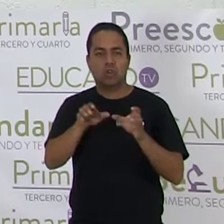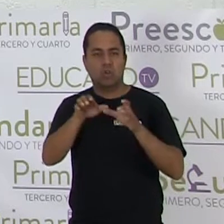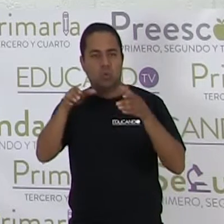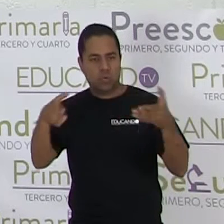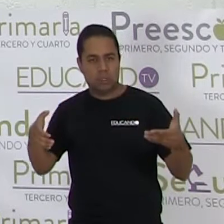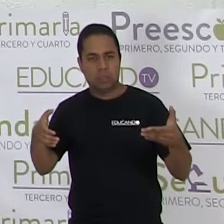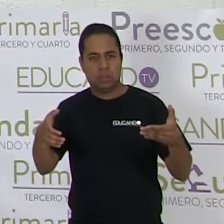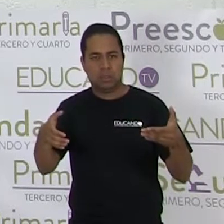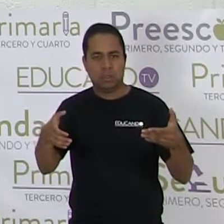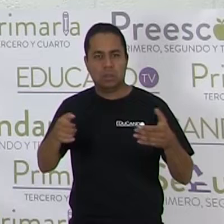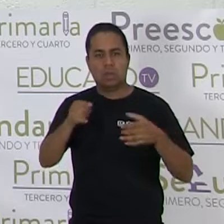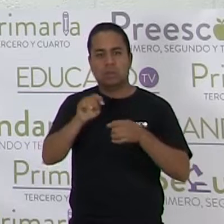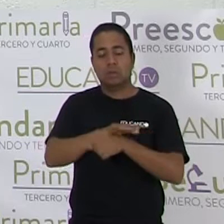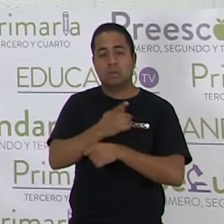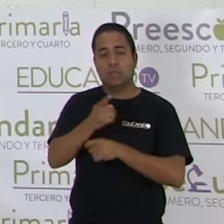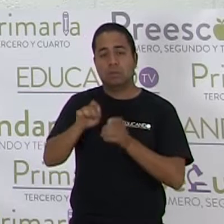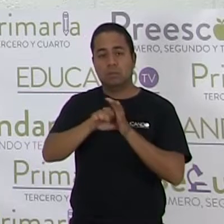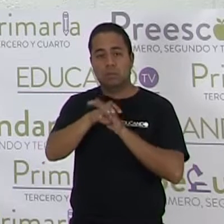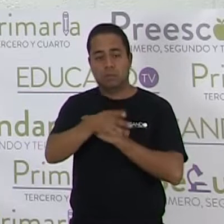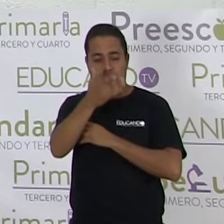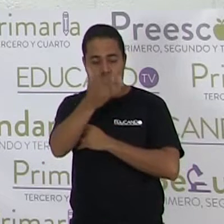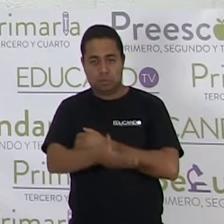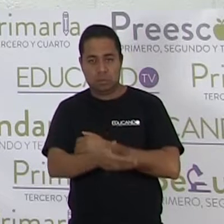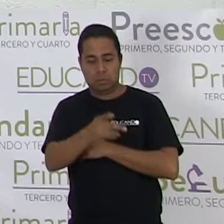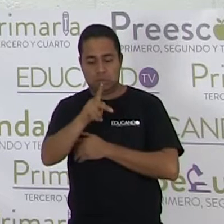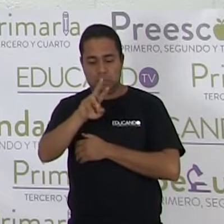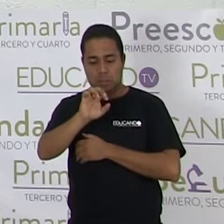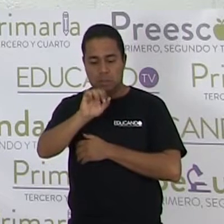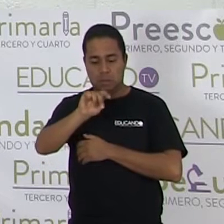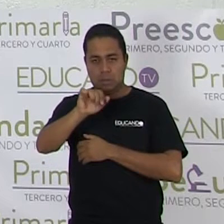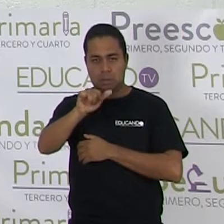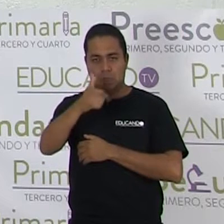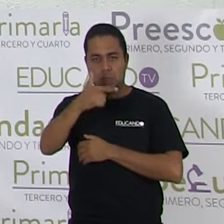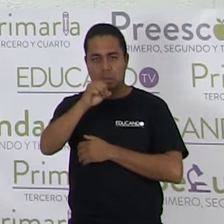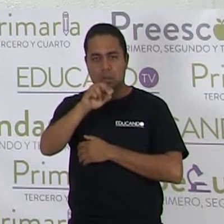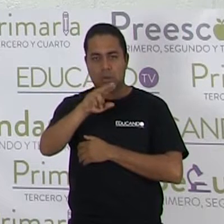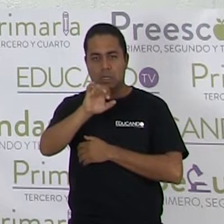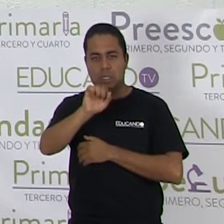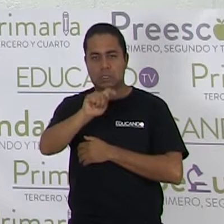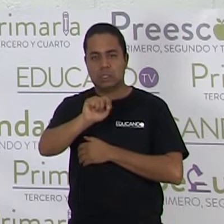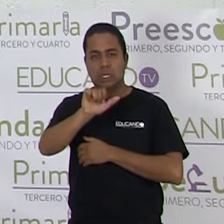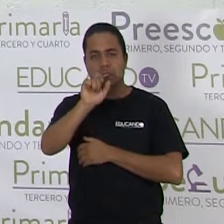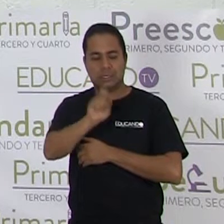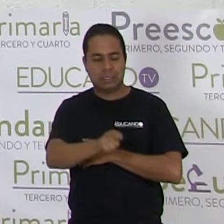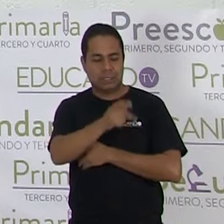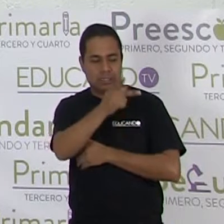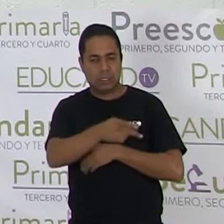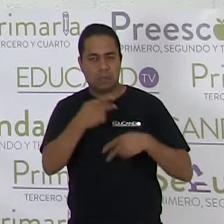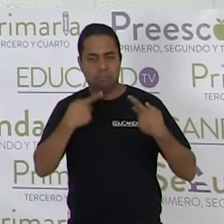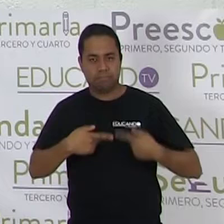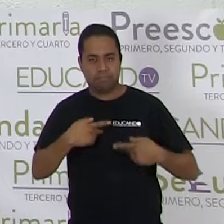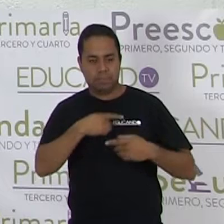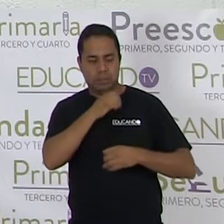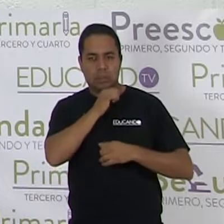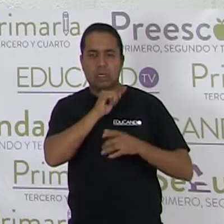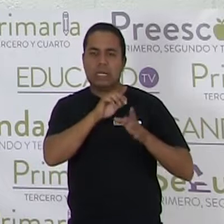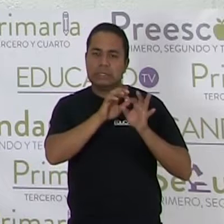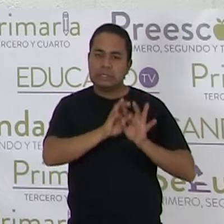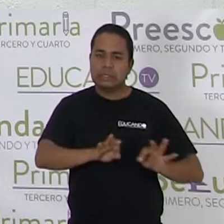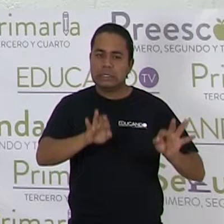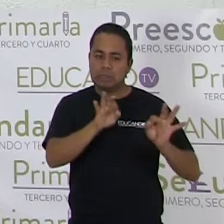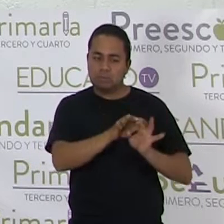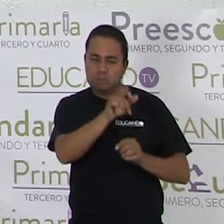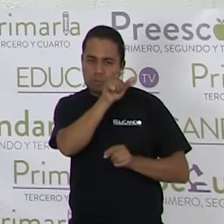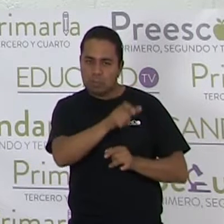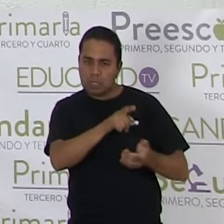porque esta parte de los protagonistas es una forma fundamental de identificar a los personajes